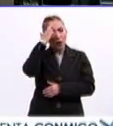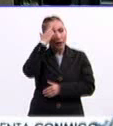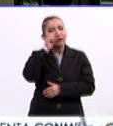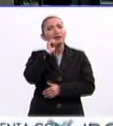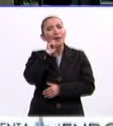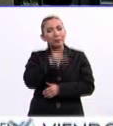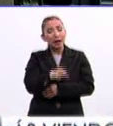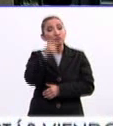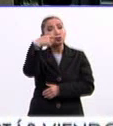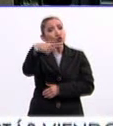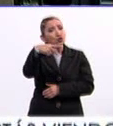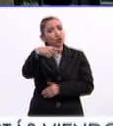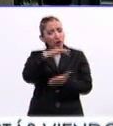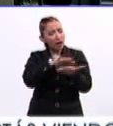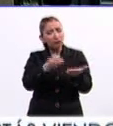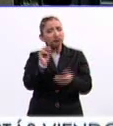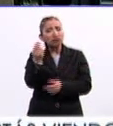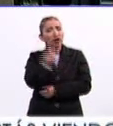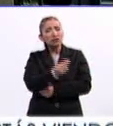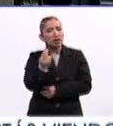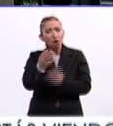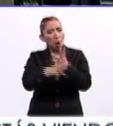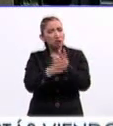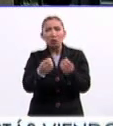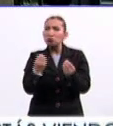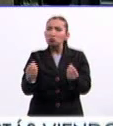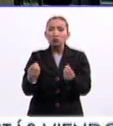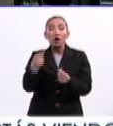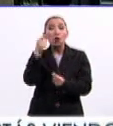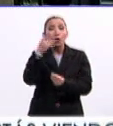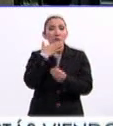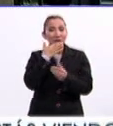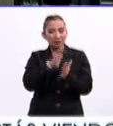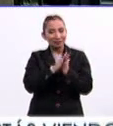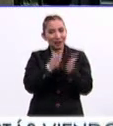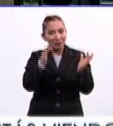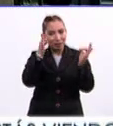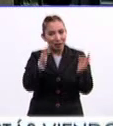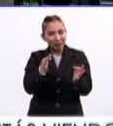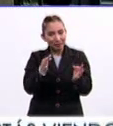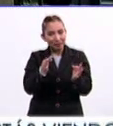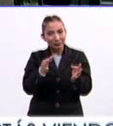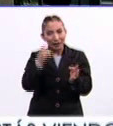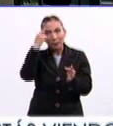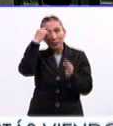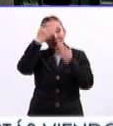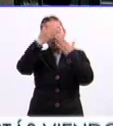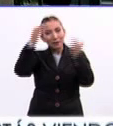leer no se necesitan muchas cosas. Un buen libro a la mano, nuestra mente abierta